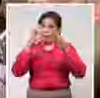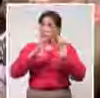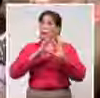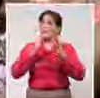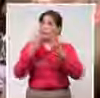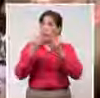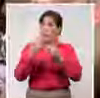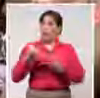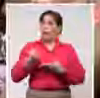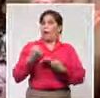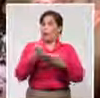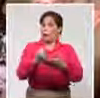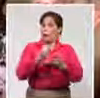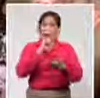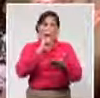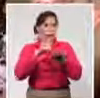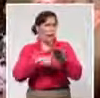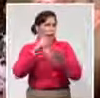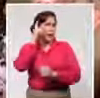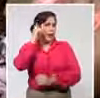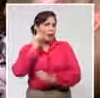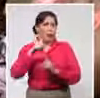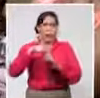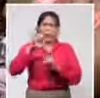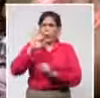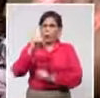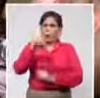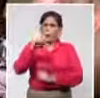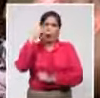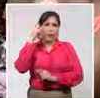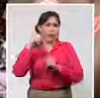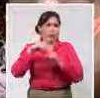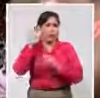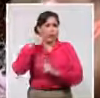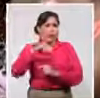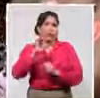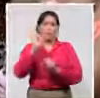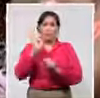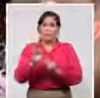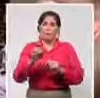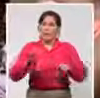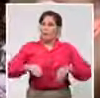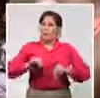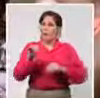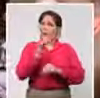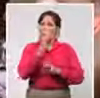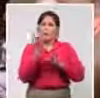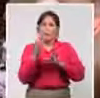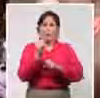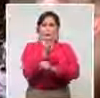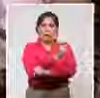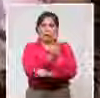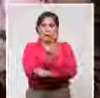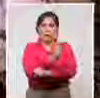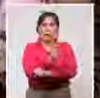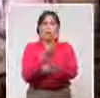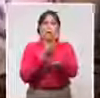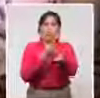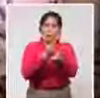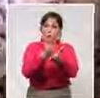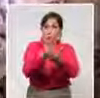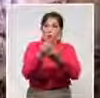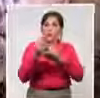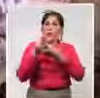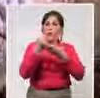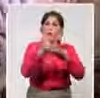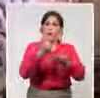familia, esos padres, abuelos, tíos que hoy también asumen el rol de maestros y vuelven a los estudios para apoyar a